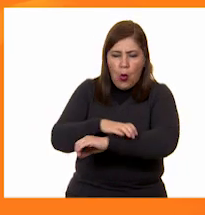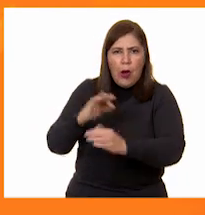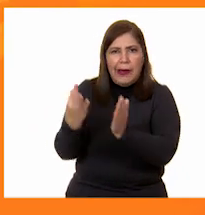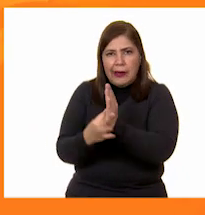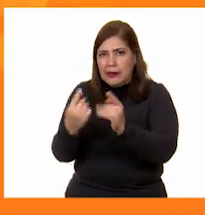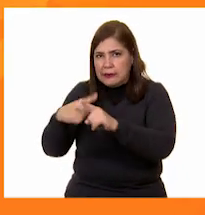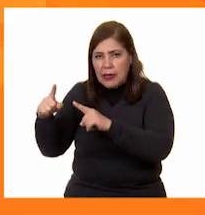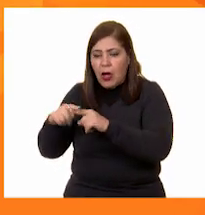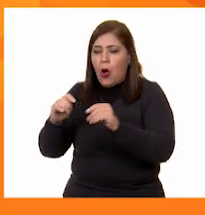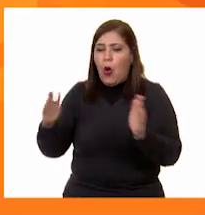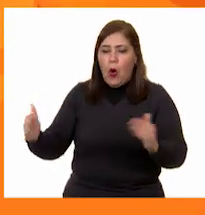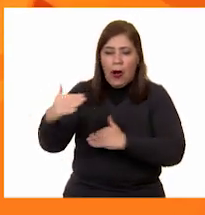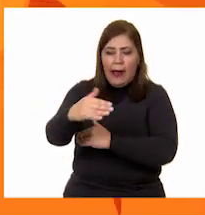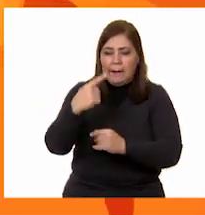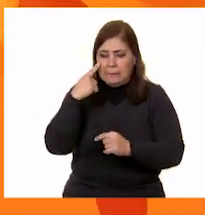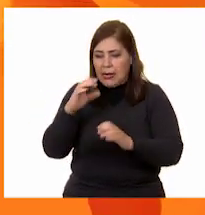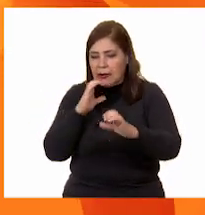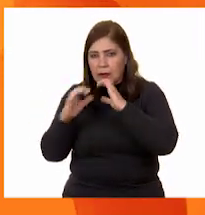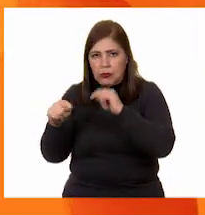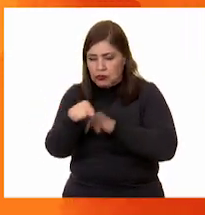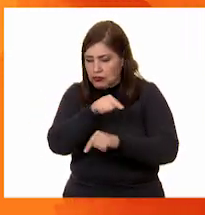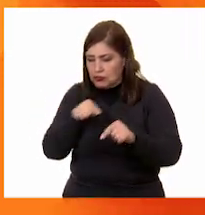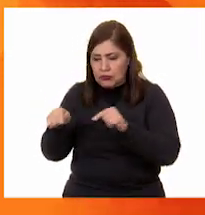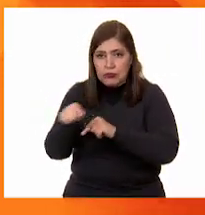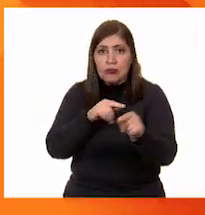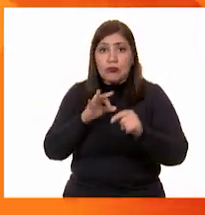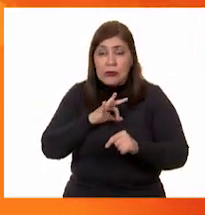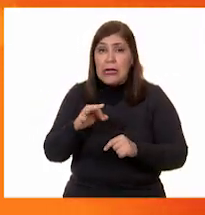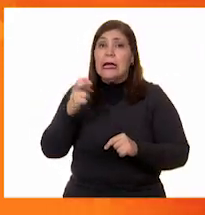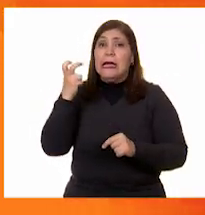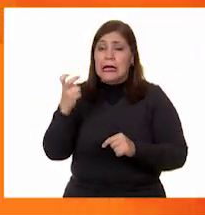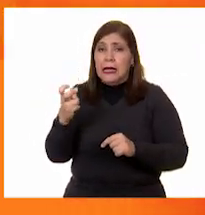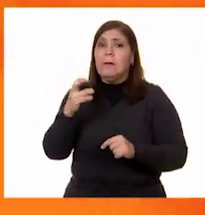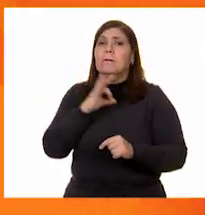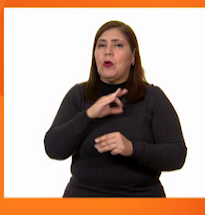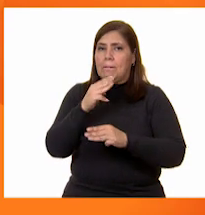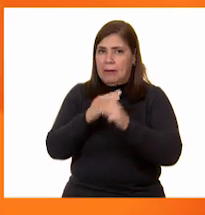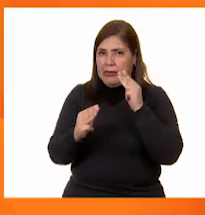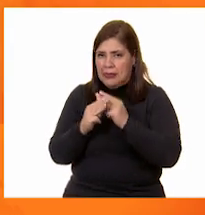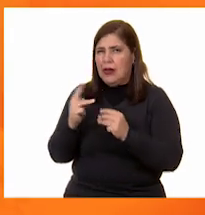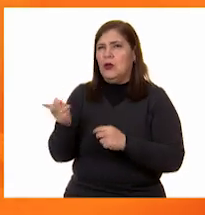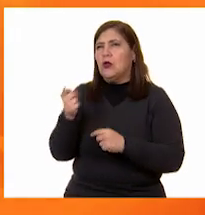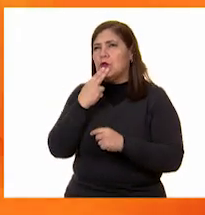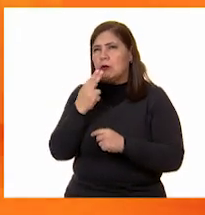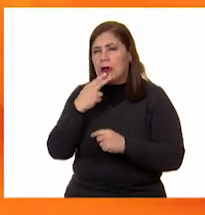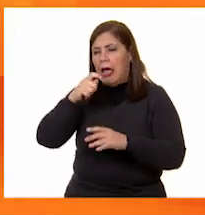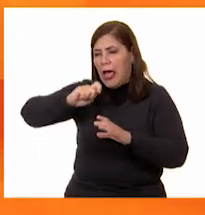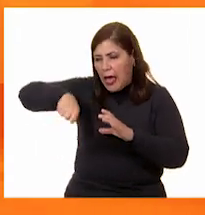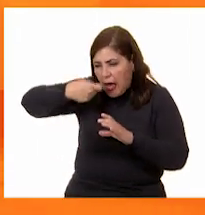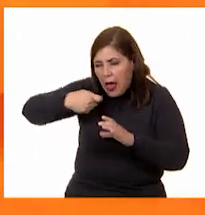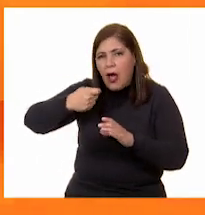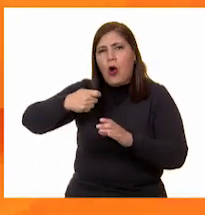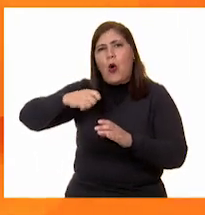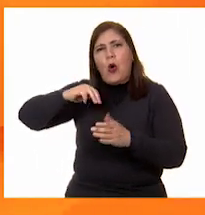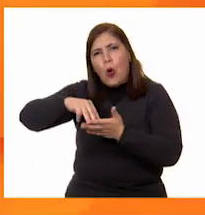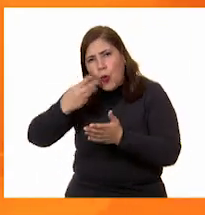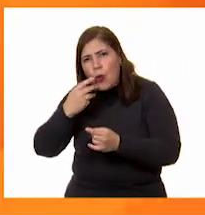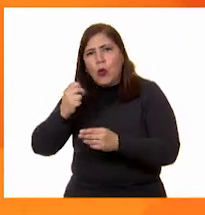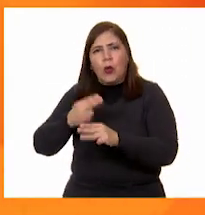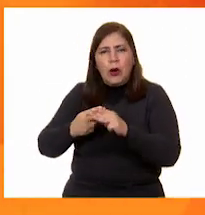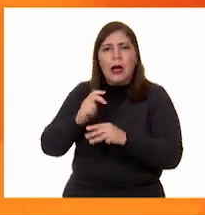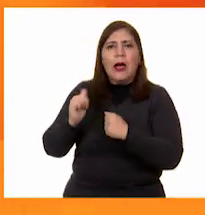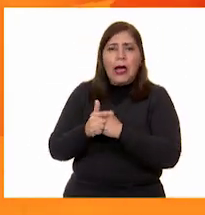de comunicación. Garantizar que el material que emplea para alimentarse, ya sean cubiertos o adaptaciones o